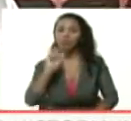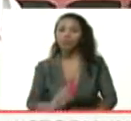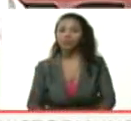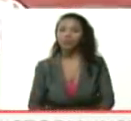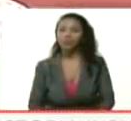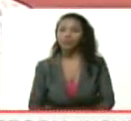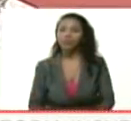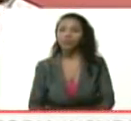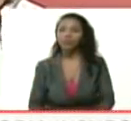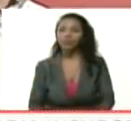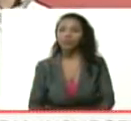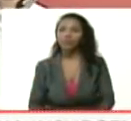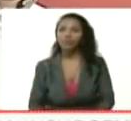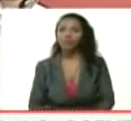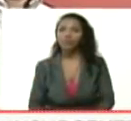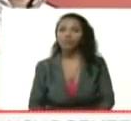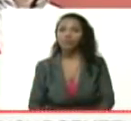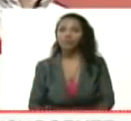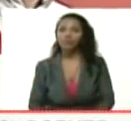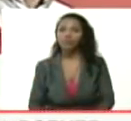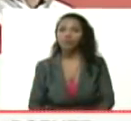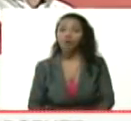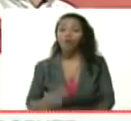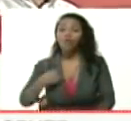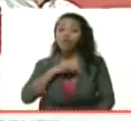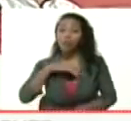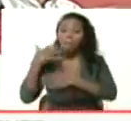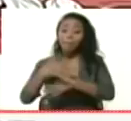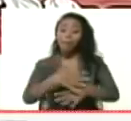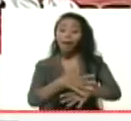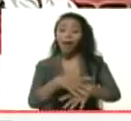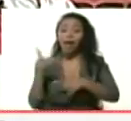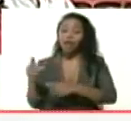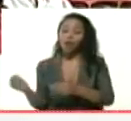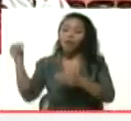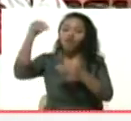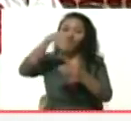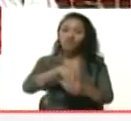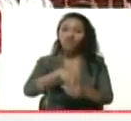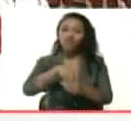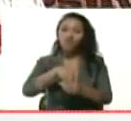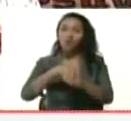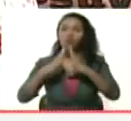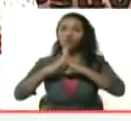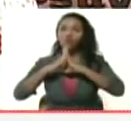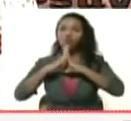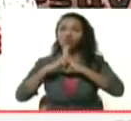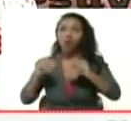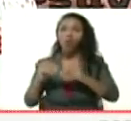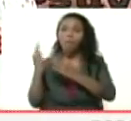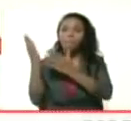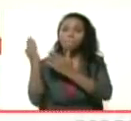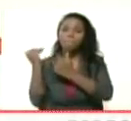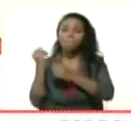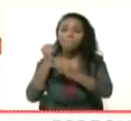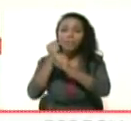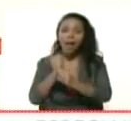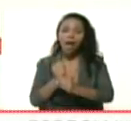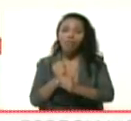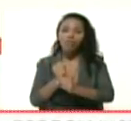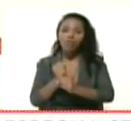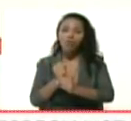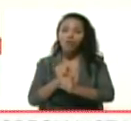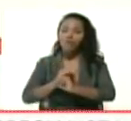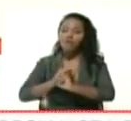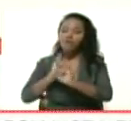Tarde pillaste. Nuestros militantes, no, están incorporados, todos, estamos esperando la concreción